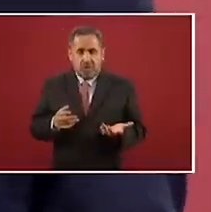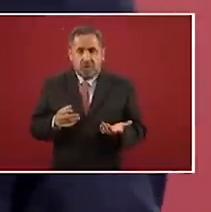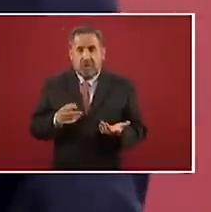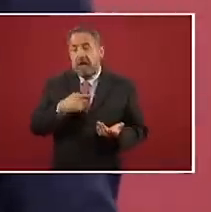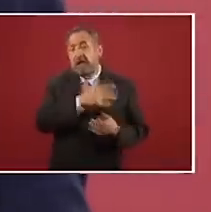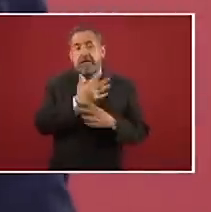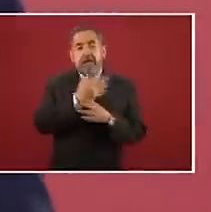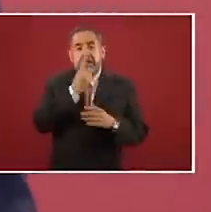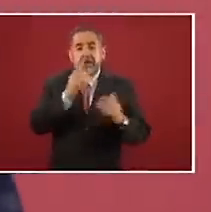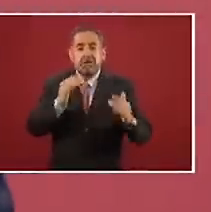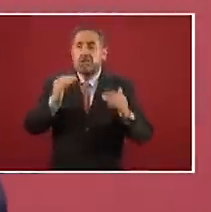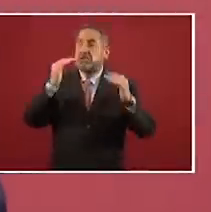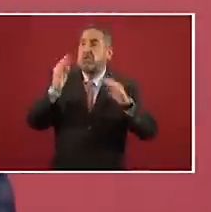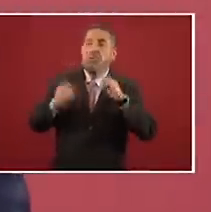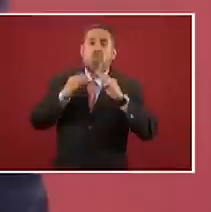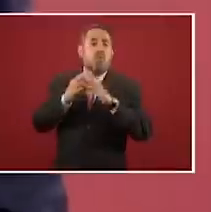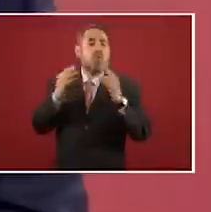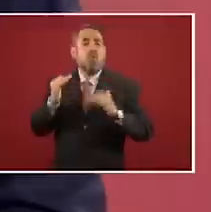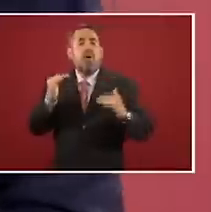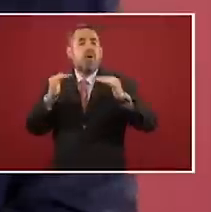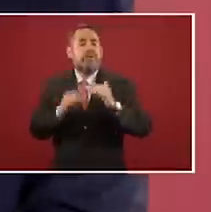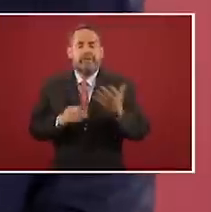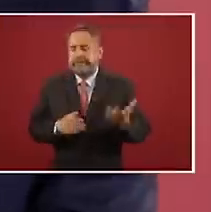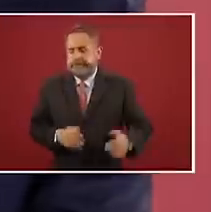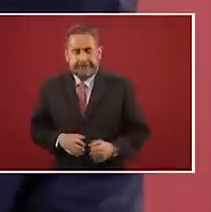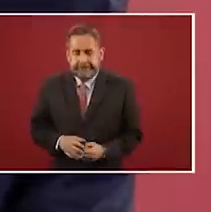altura del mundo.